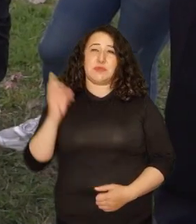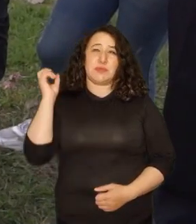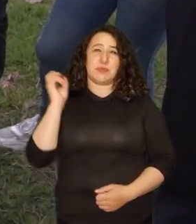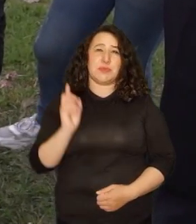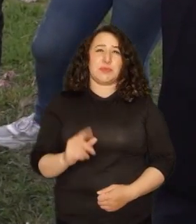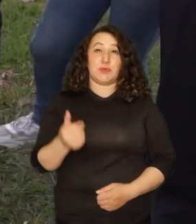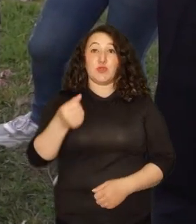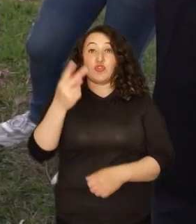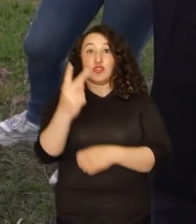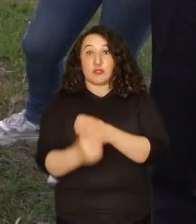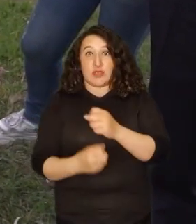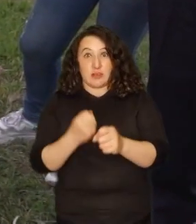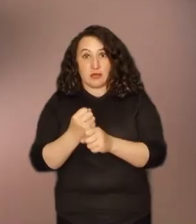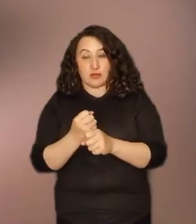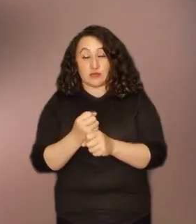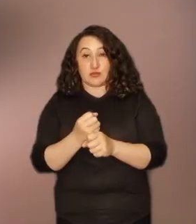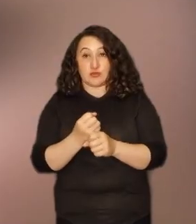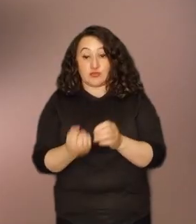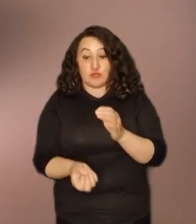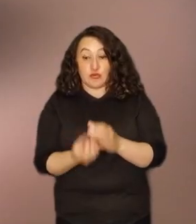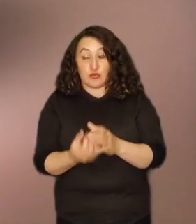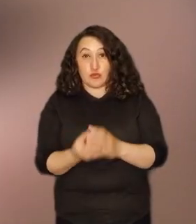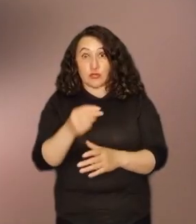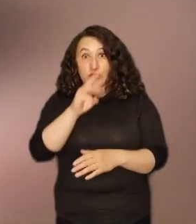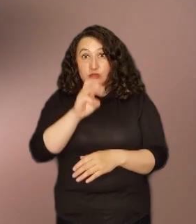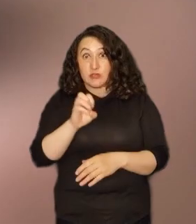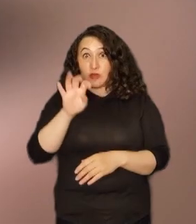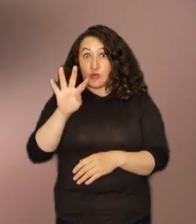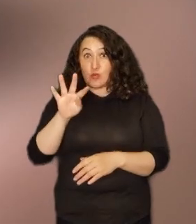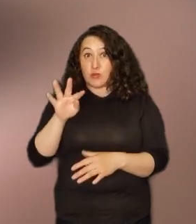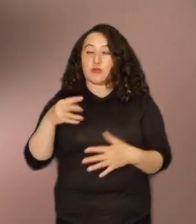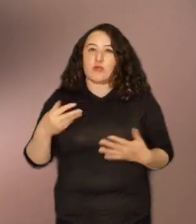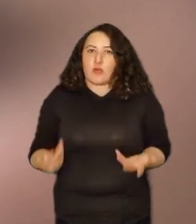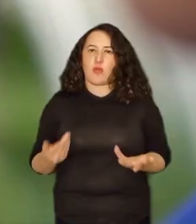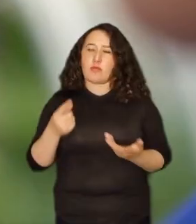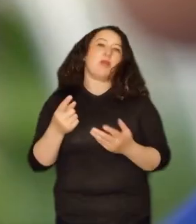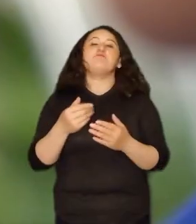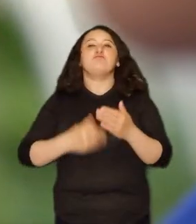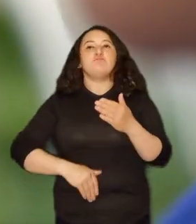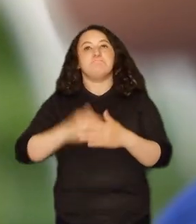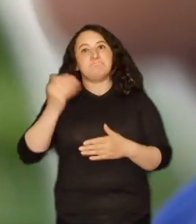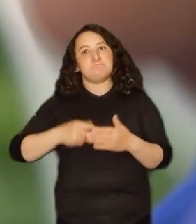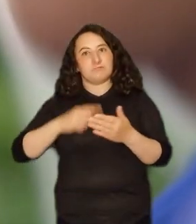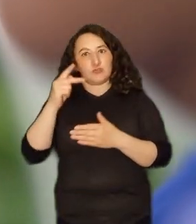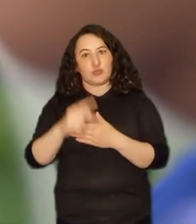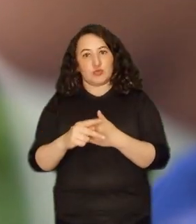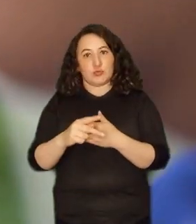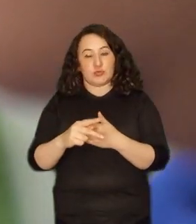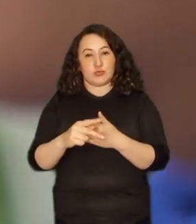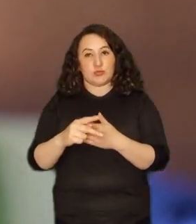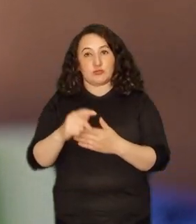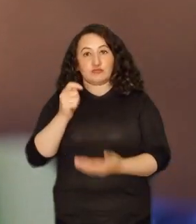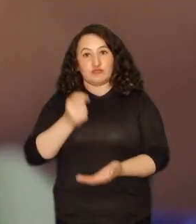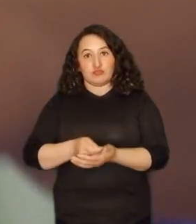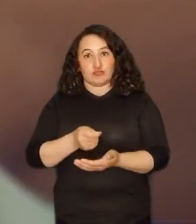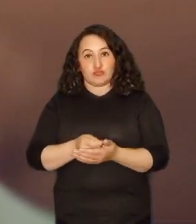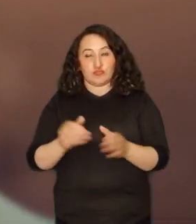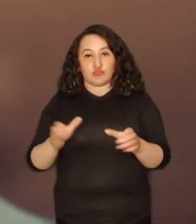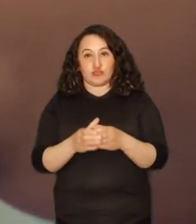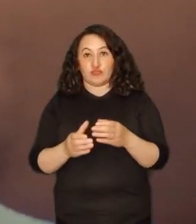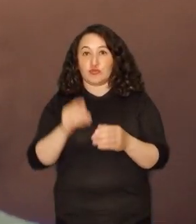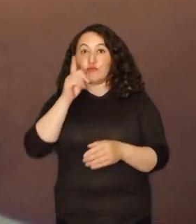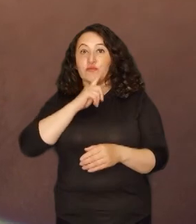Hace 12 años, 84 pequeños productores del municipio de Timaná decidieron empezar el proyecto